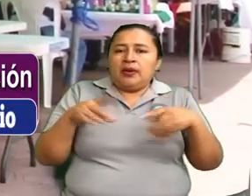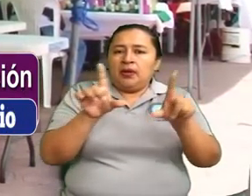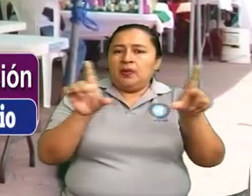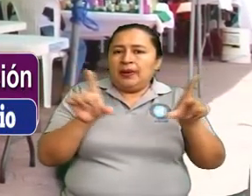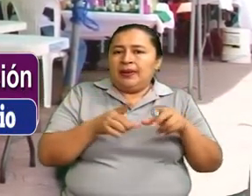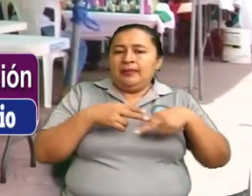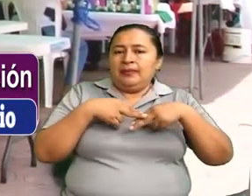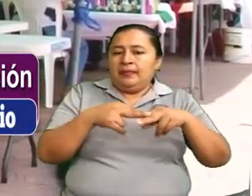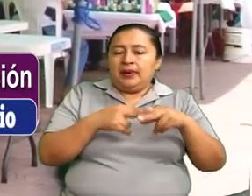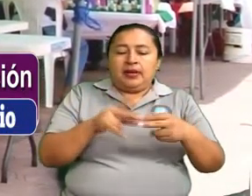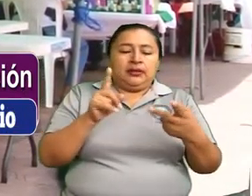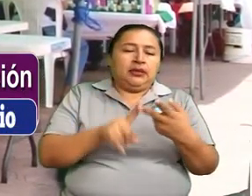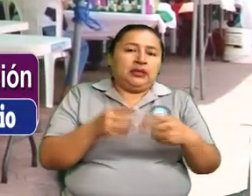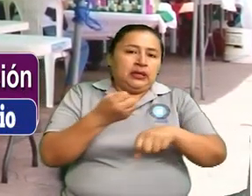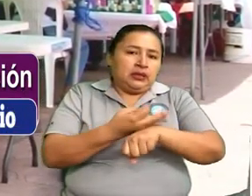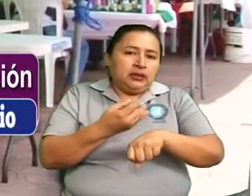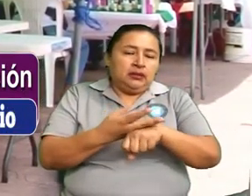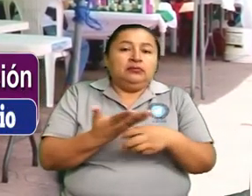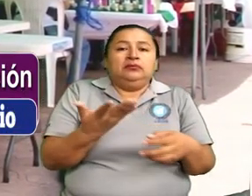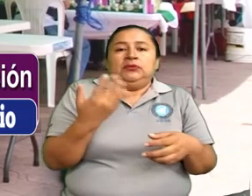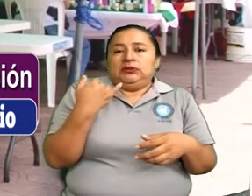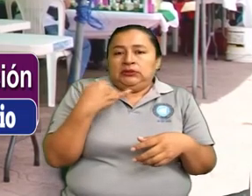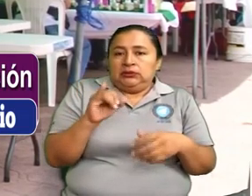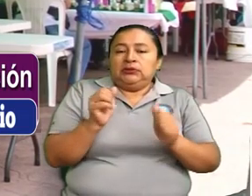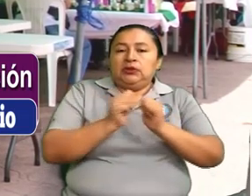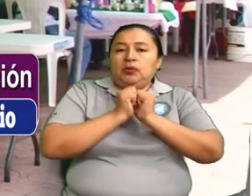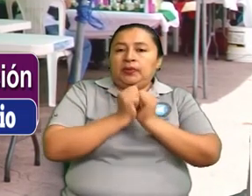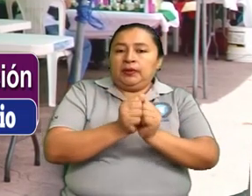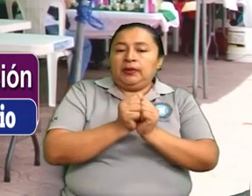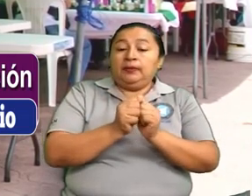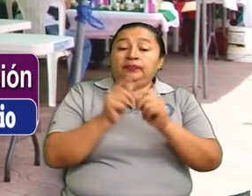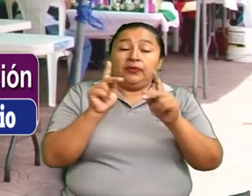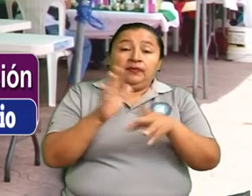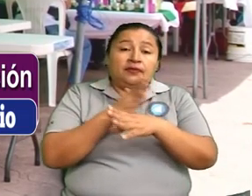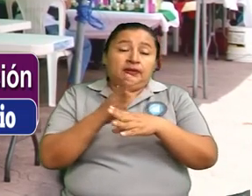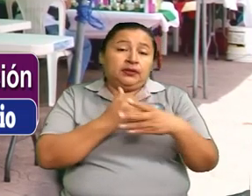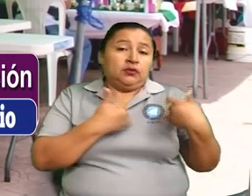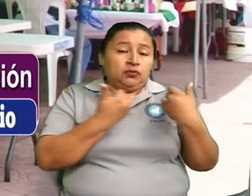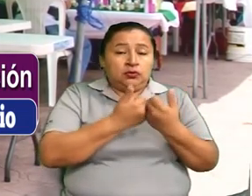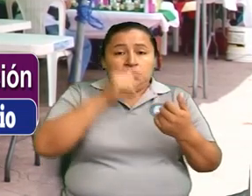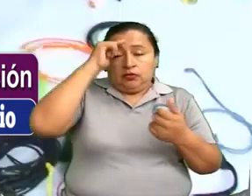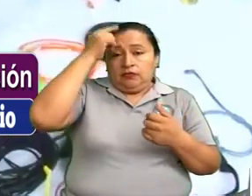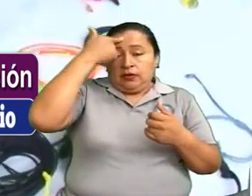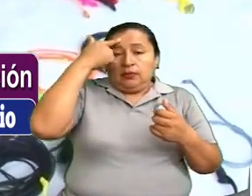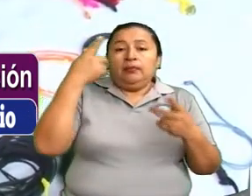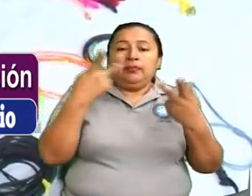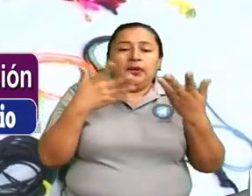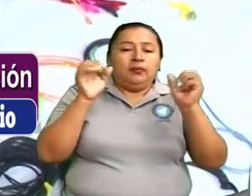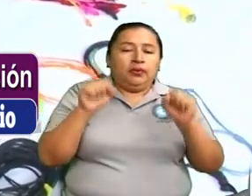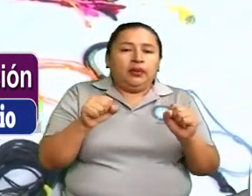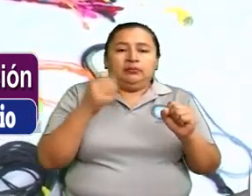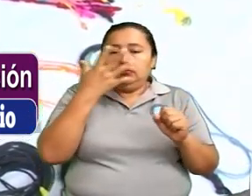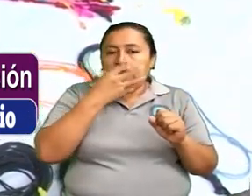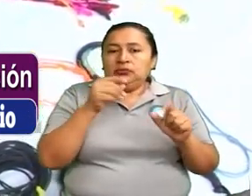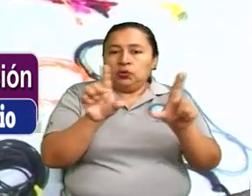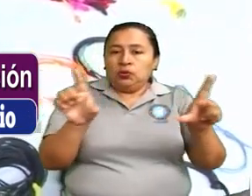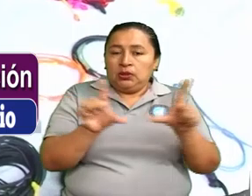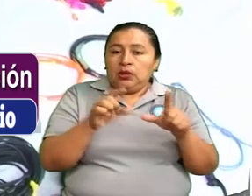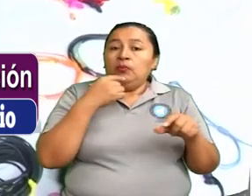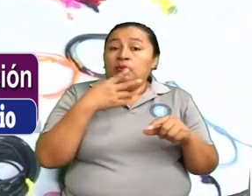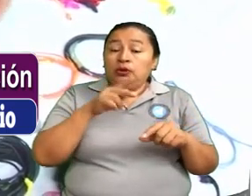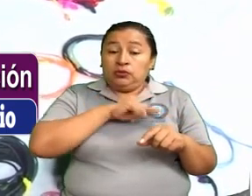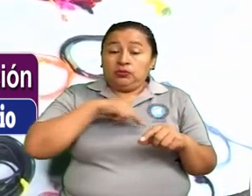parques municipales, por supuesto, acompañados por las instituciones de gobierno, para poner bonito, porque a nuestro pueblo